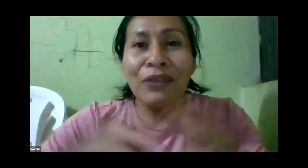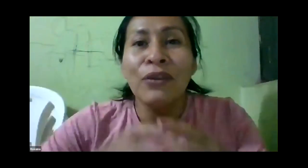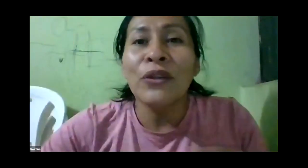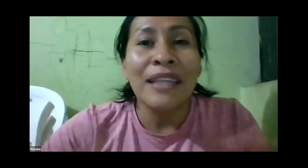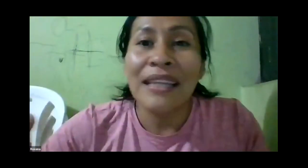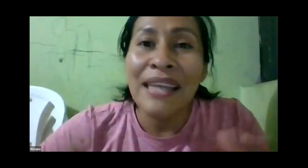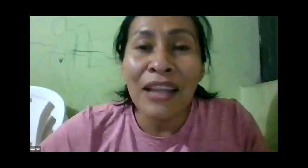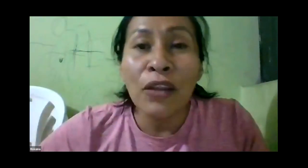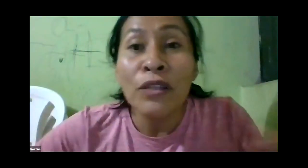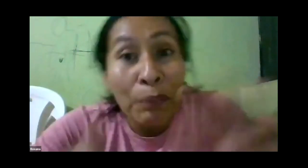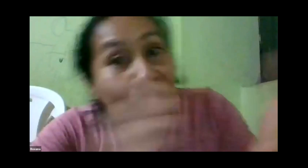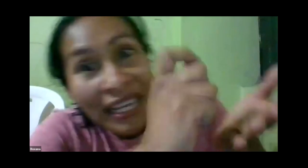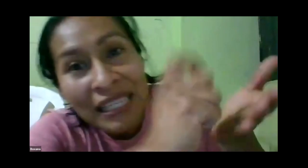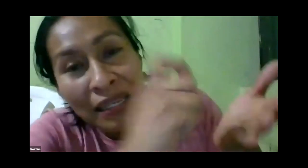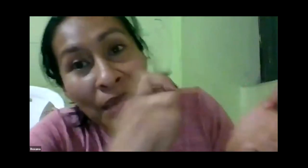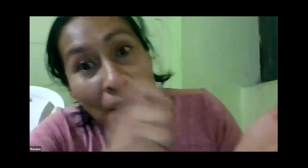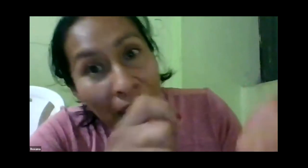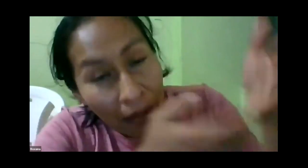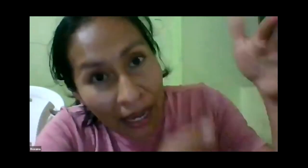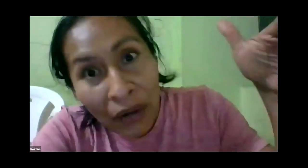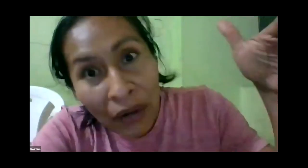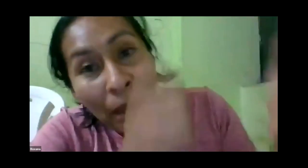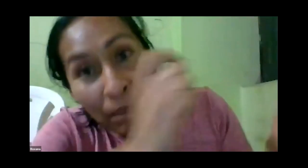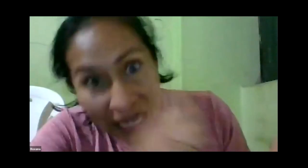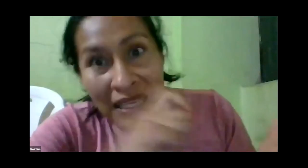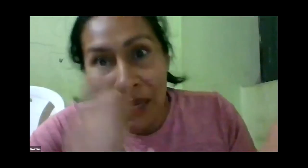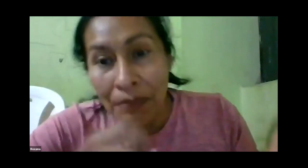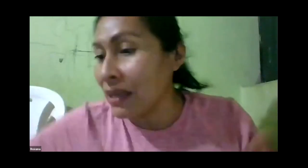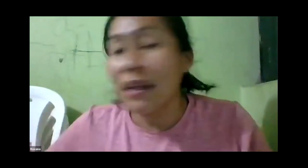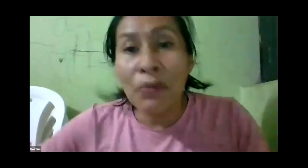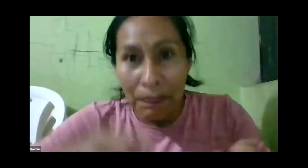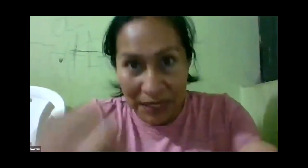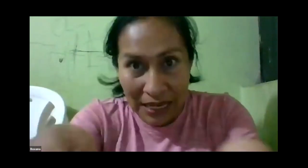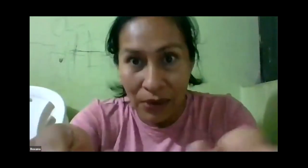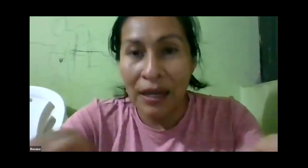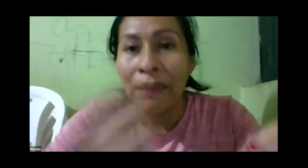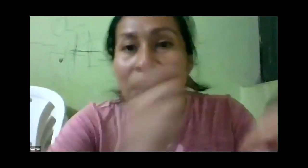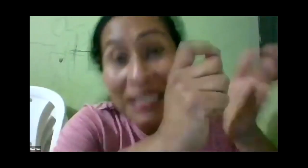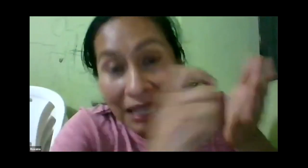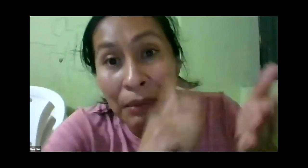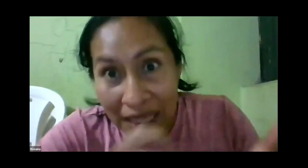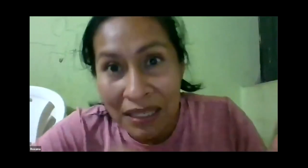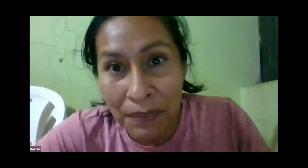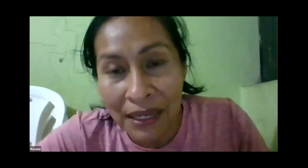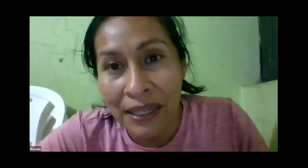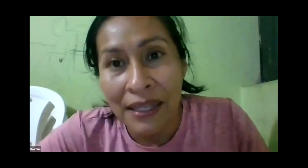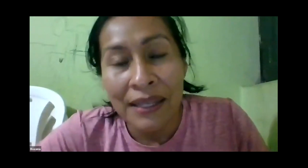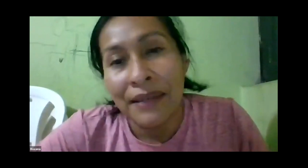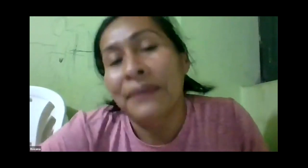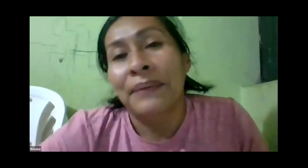no te entiendo si pudieras escribir me agarró papel y escribe aquí tengo un lapicero escribe puede